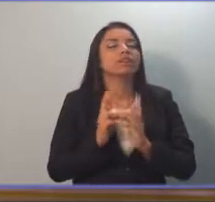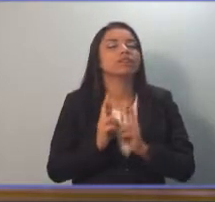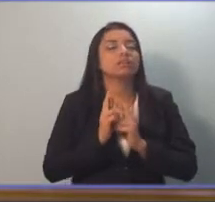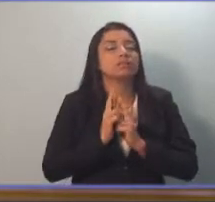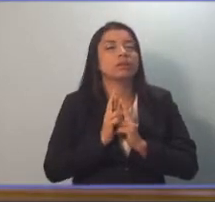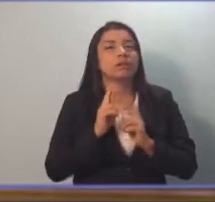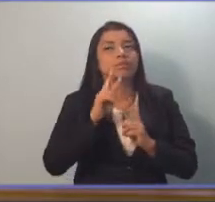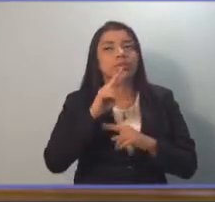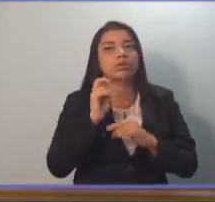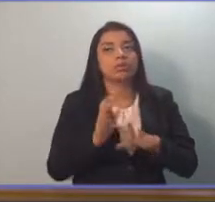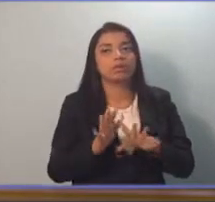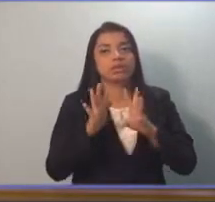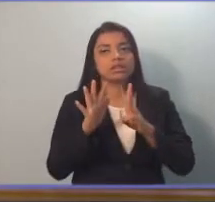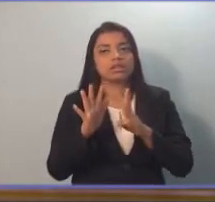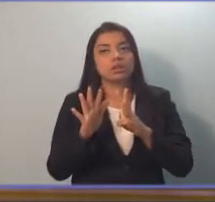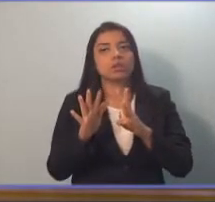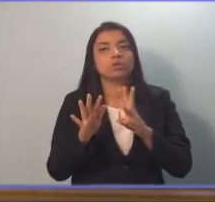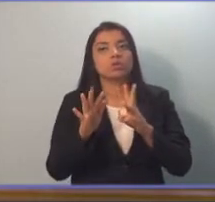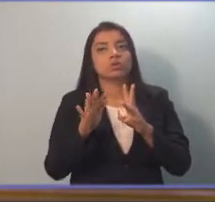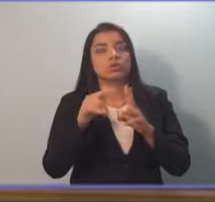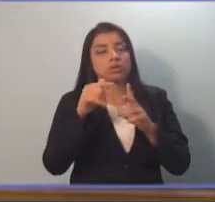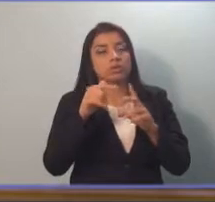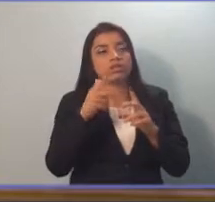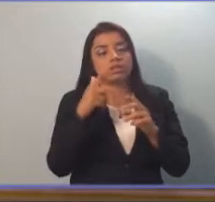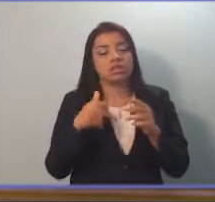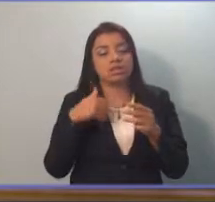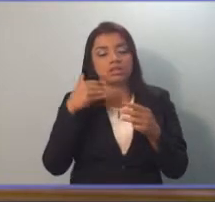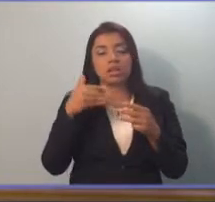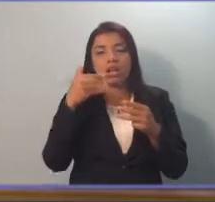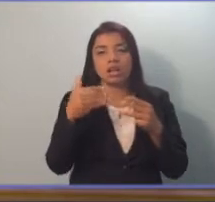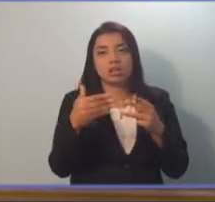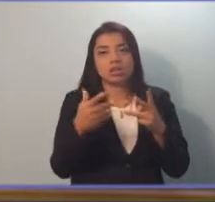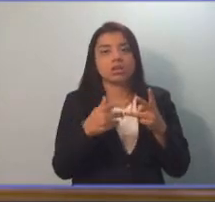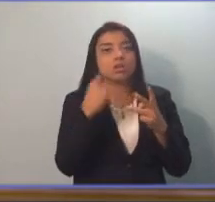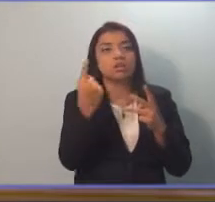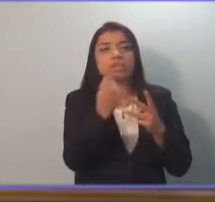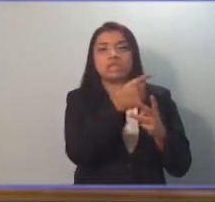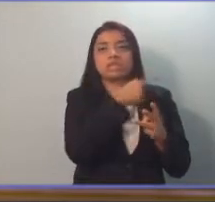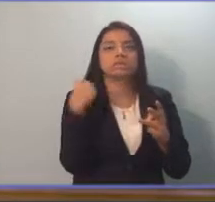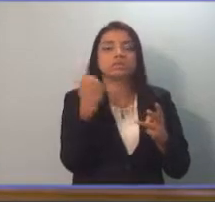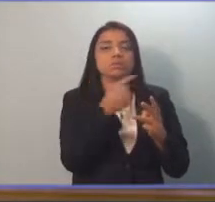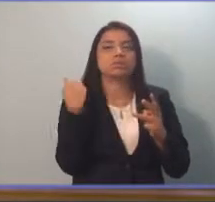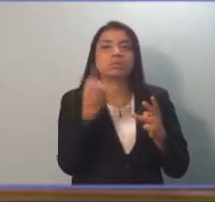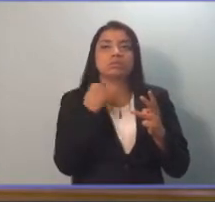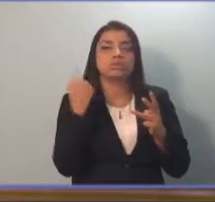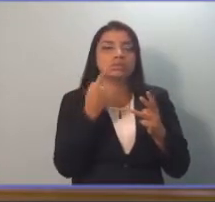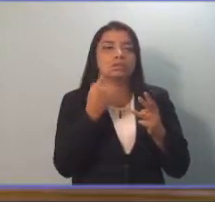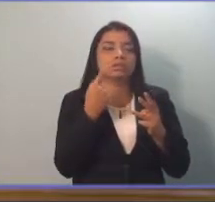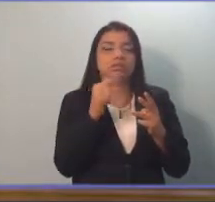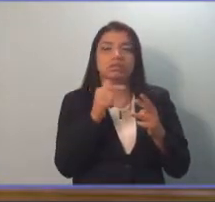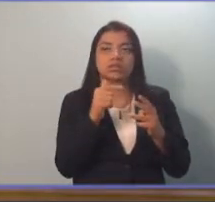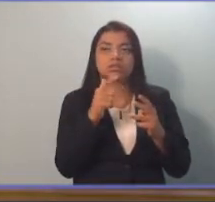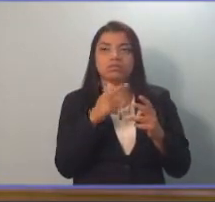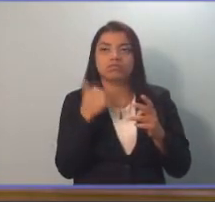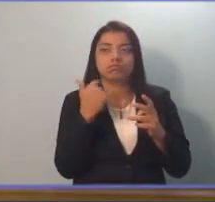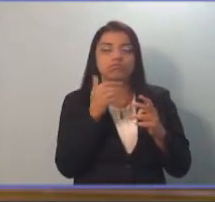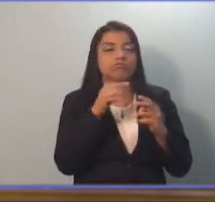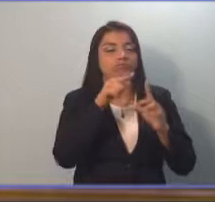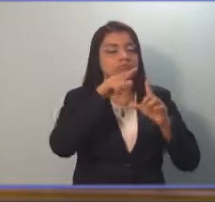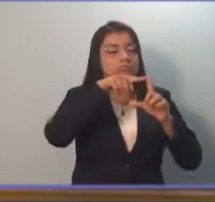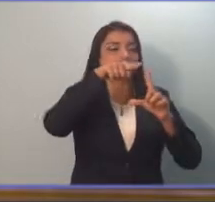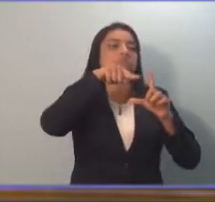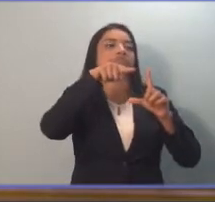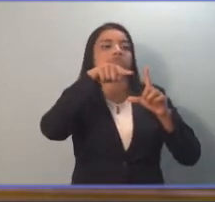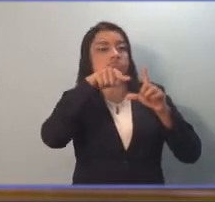el 2018 sea el tercer año consecutivo en el cual en nuestro país los homicidios van a la